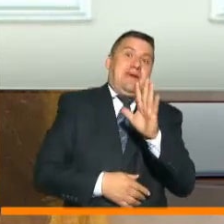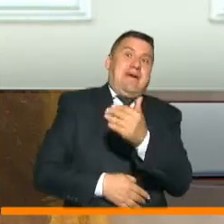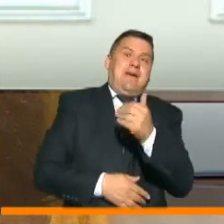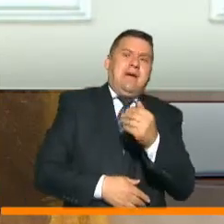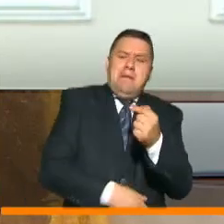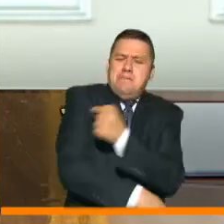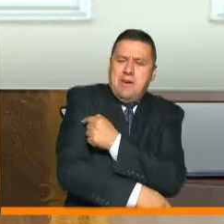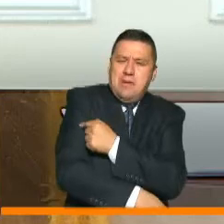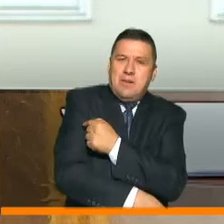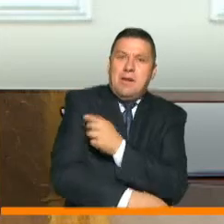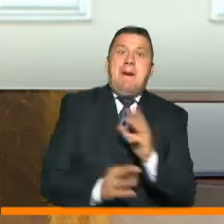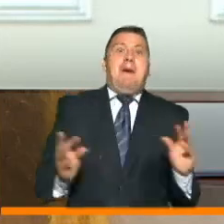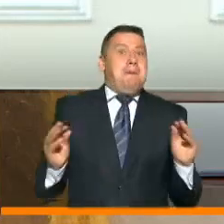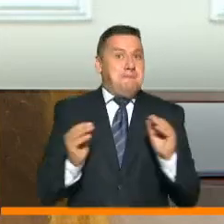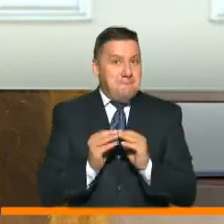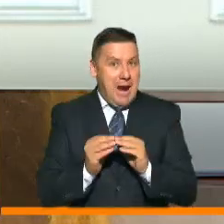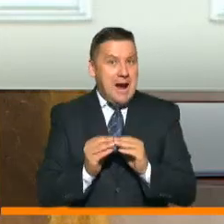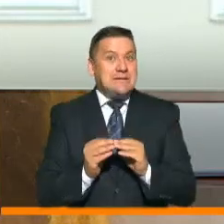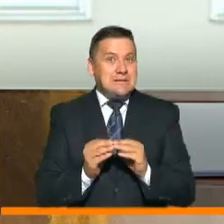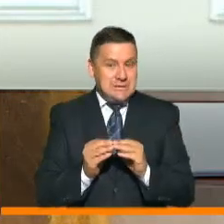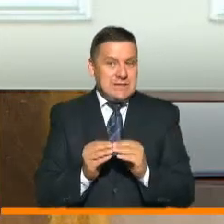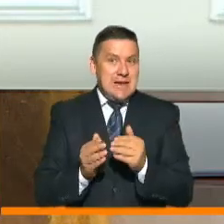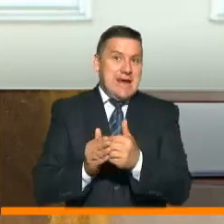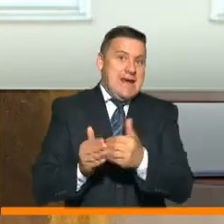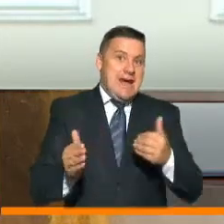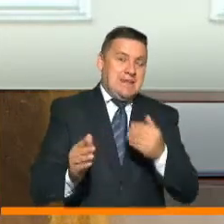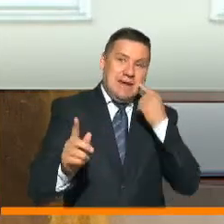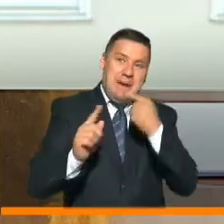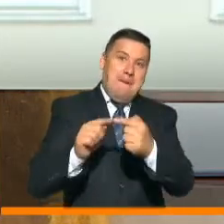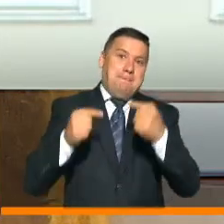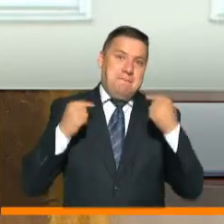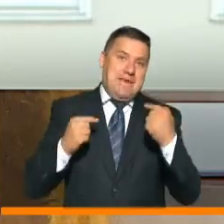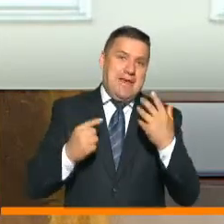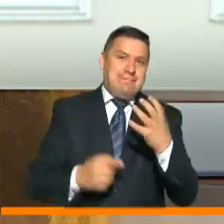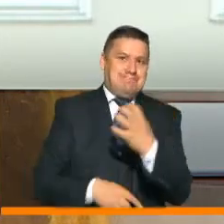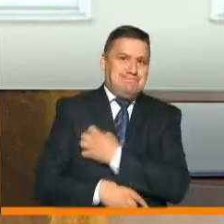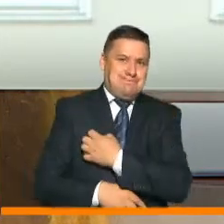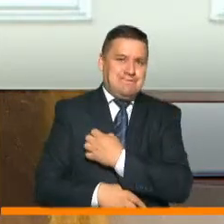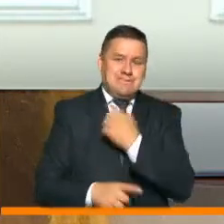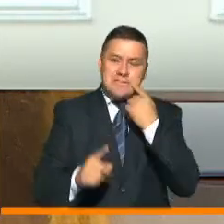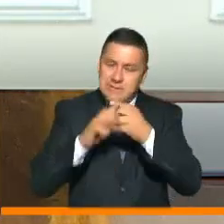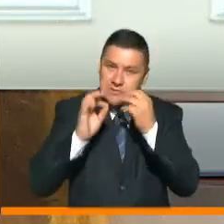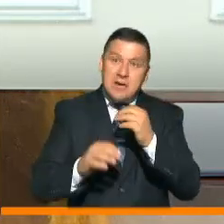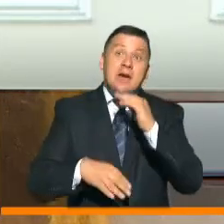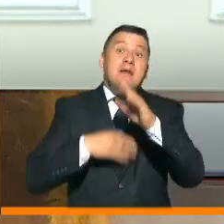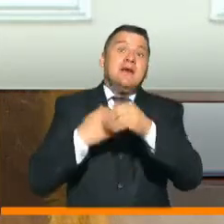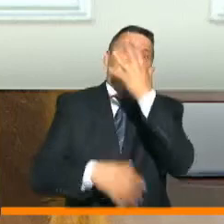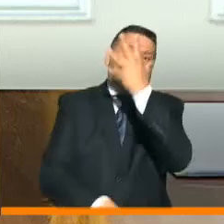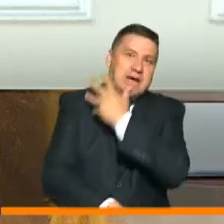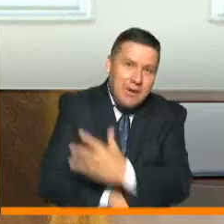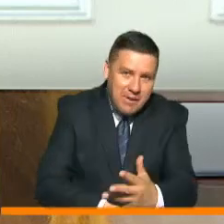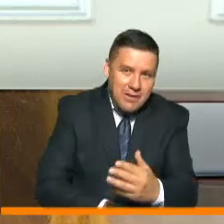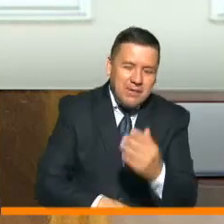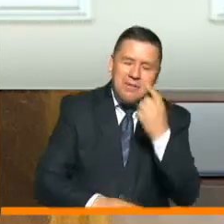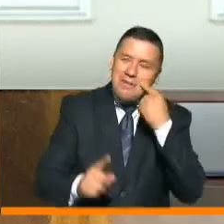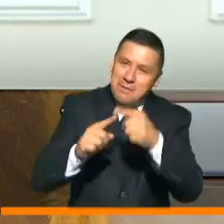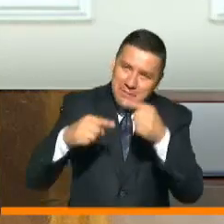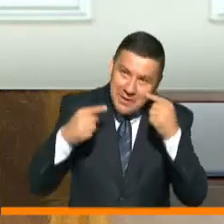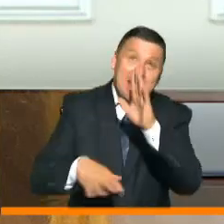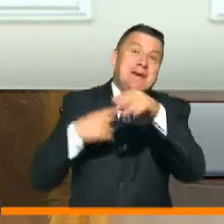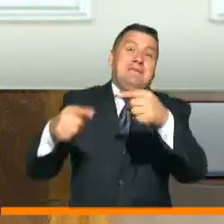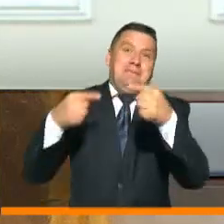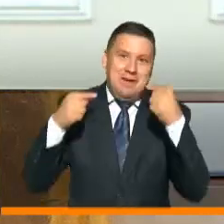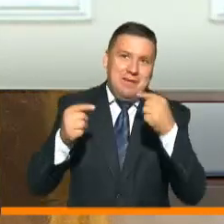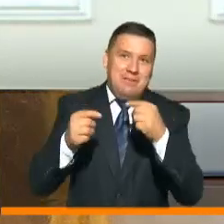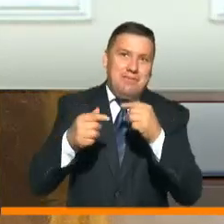decir que estaremos una vez más llegando antes de la meta para acercarnos después a la meta de los 5 millones y así seguir creciendo. Pero